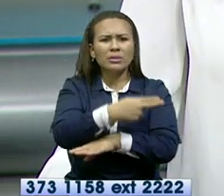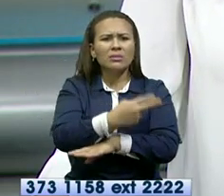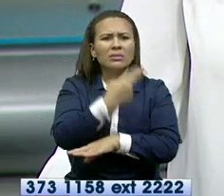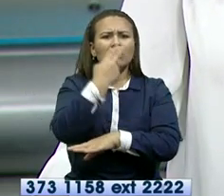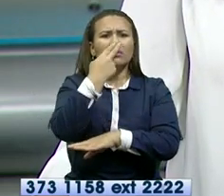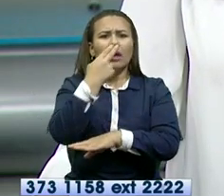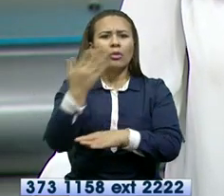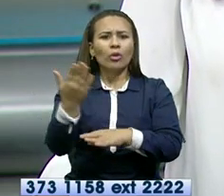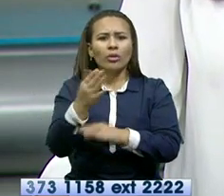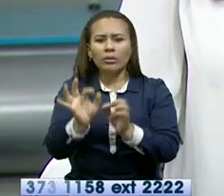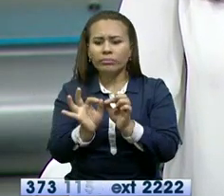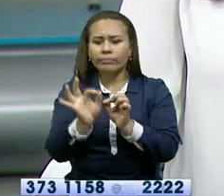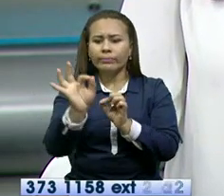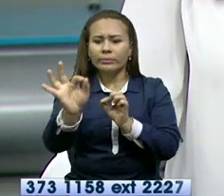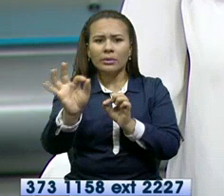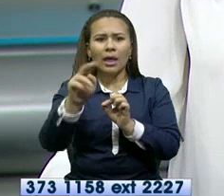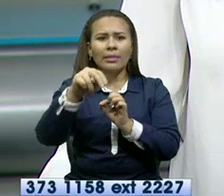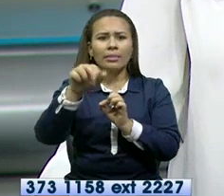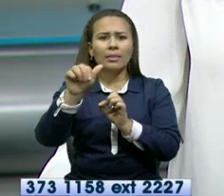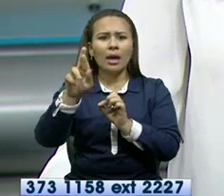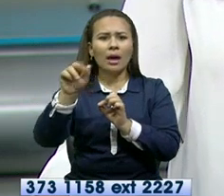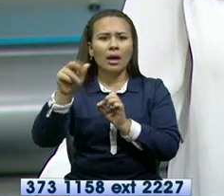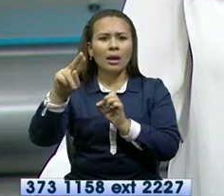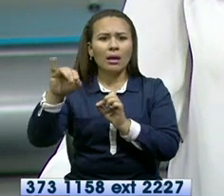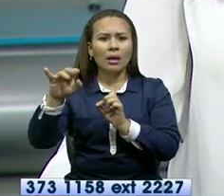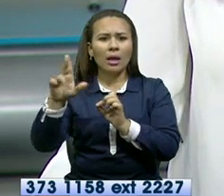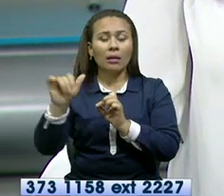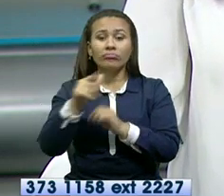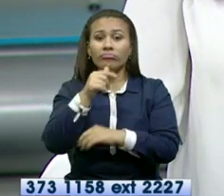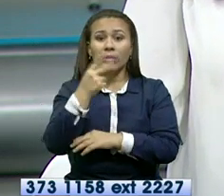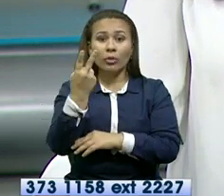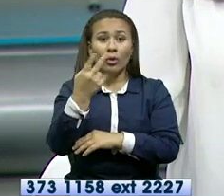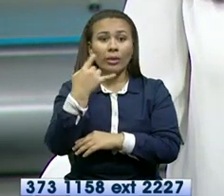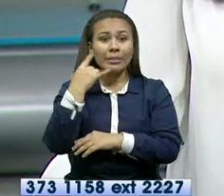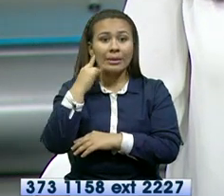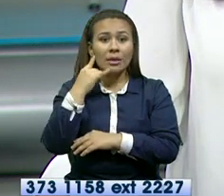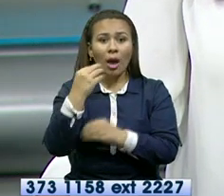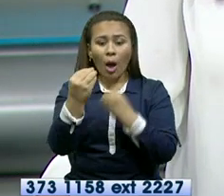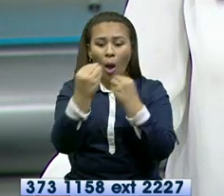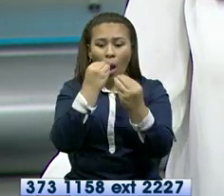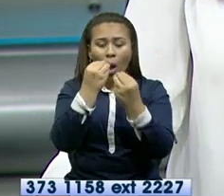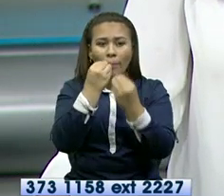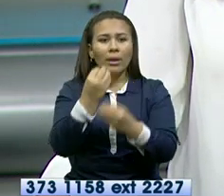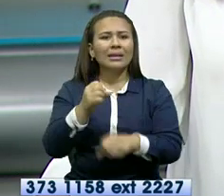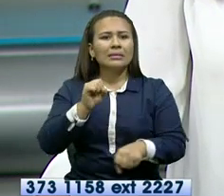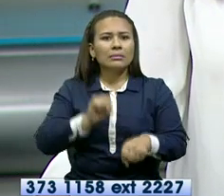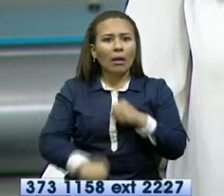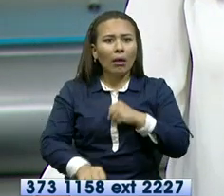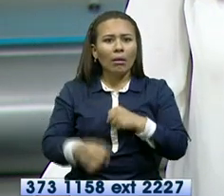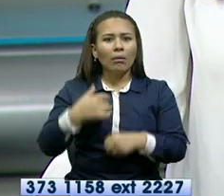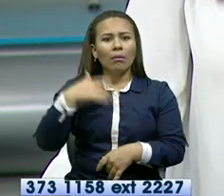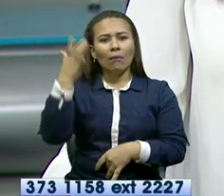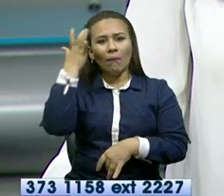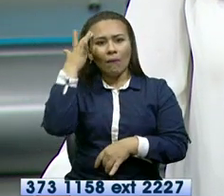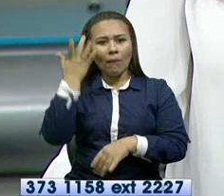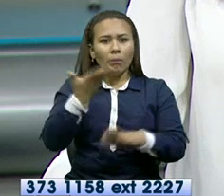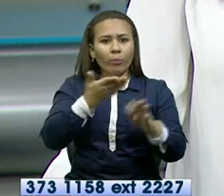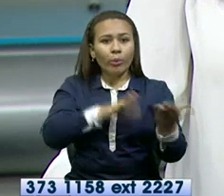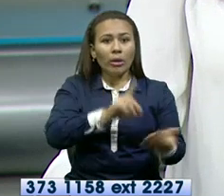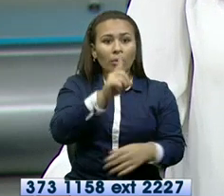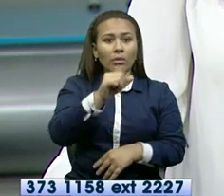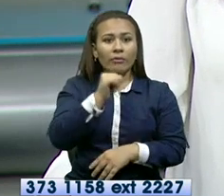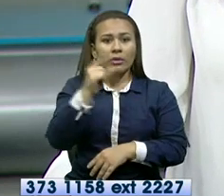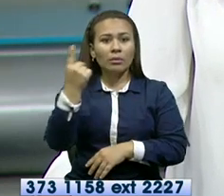Cantón Naranjal, en la provincia del Guayas. Aparentemente las menores habrían consumido alimentos en mal estado. Las autoridades investigan el